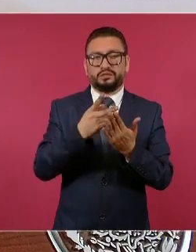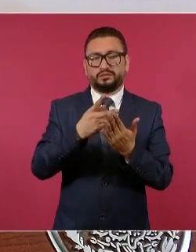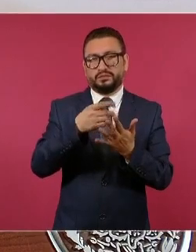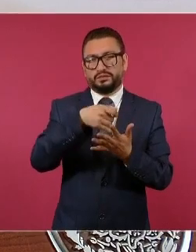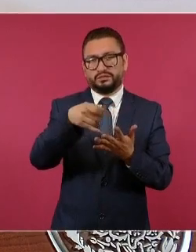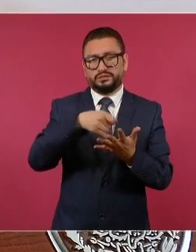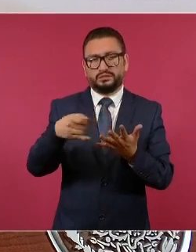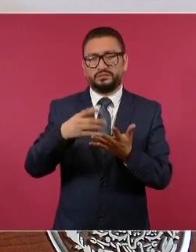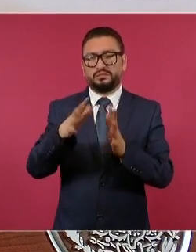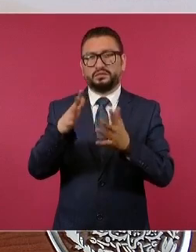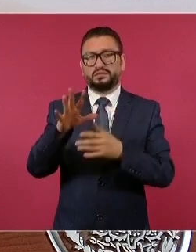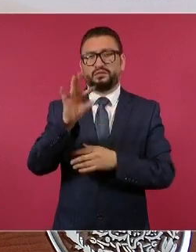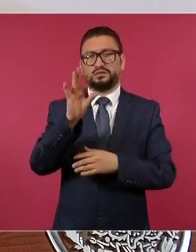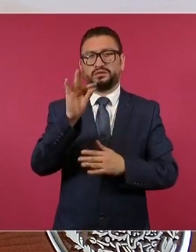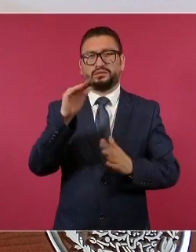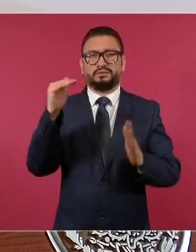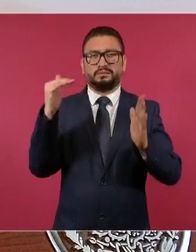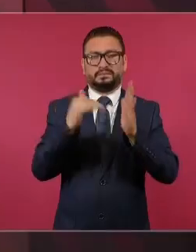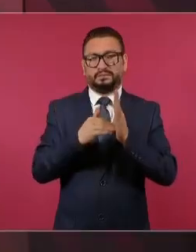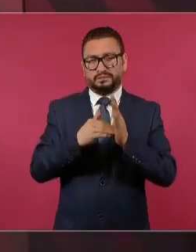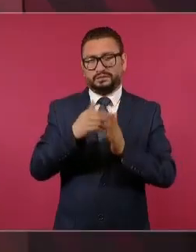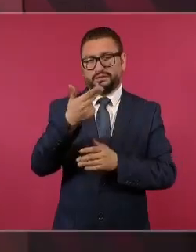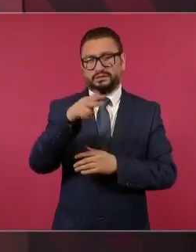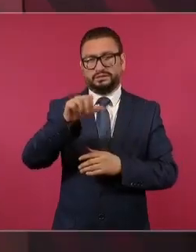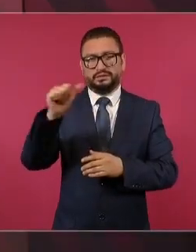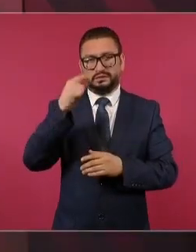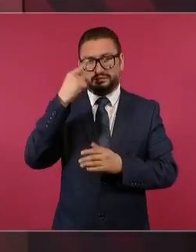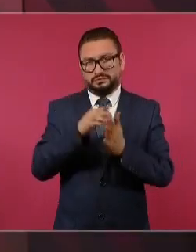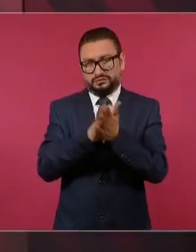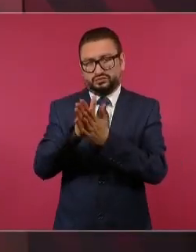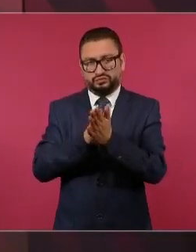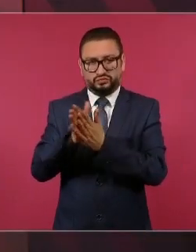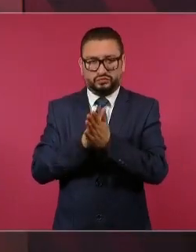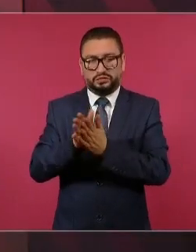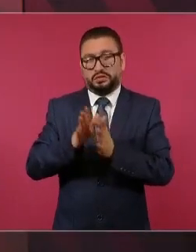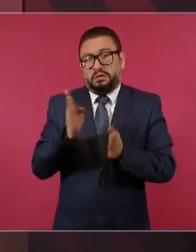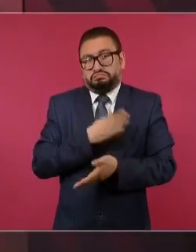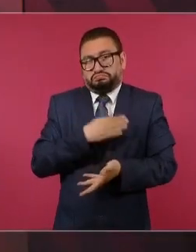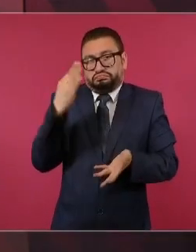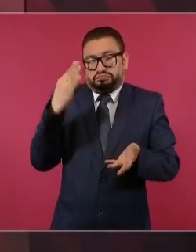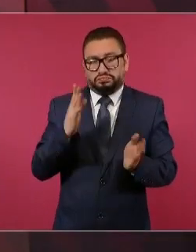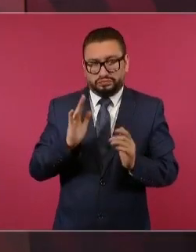Sembrando Vida como 40,000 hectáreas de cacao, que qué bueno,